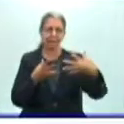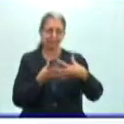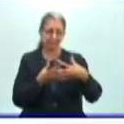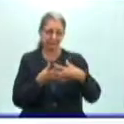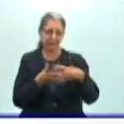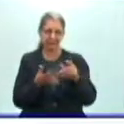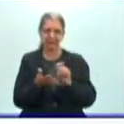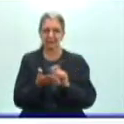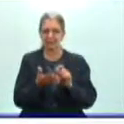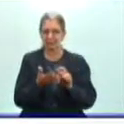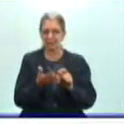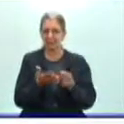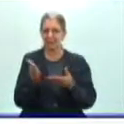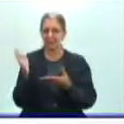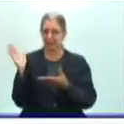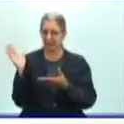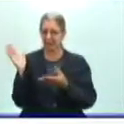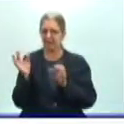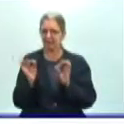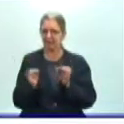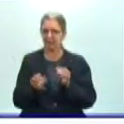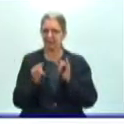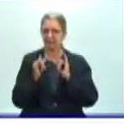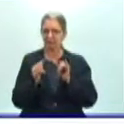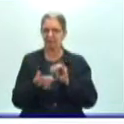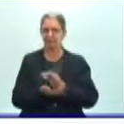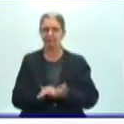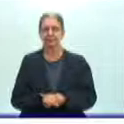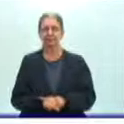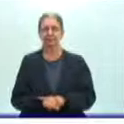un tiempo para que copies esta información.